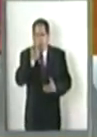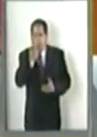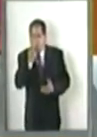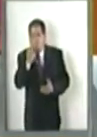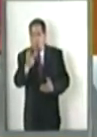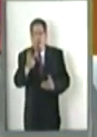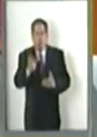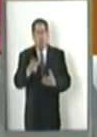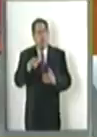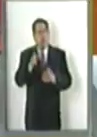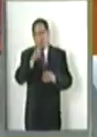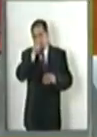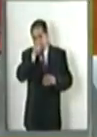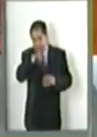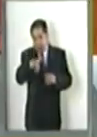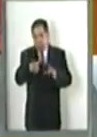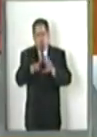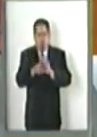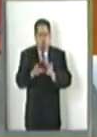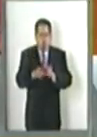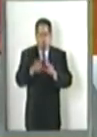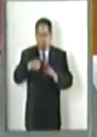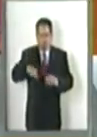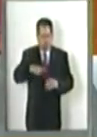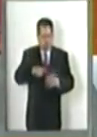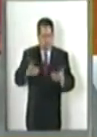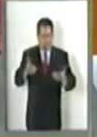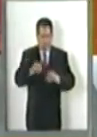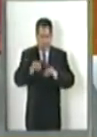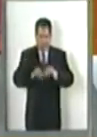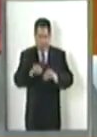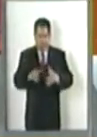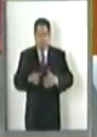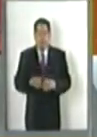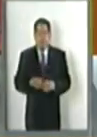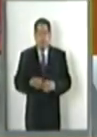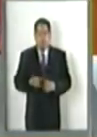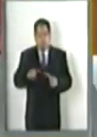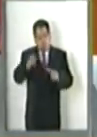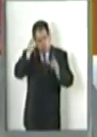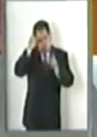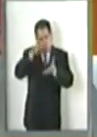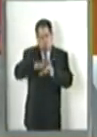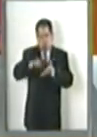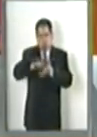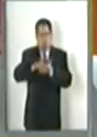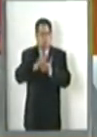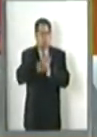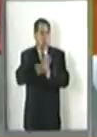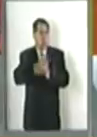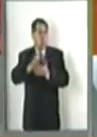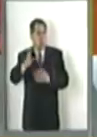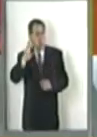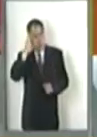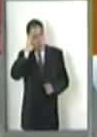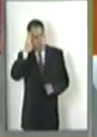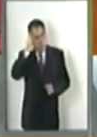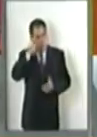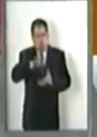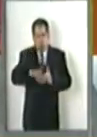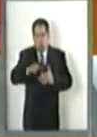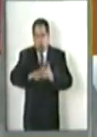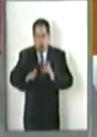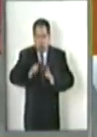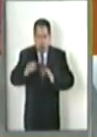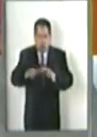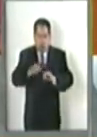esquema de producción en el que vivimos, el consumo desmedido y el innecesario son